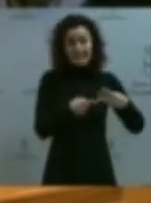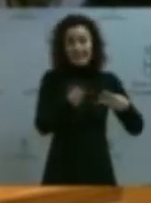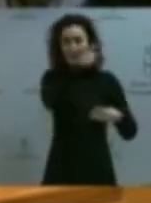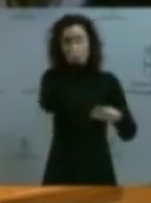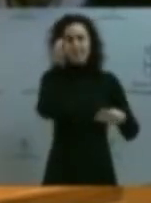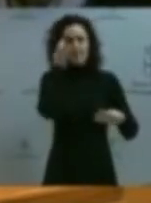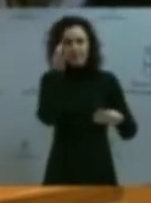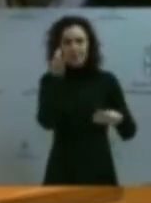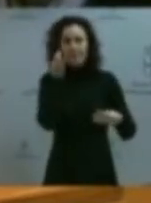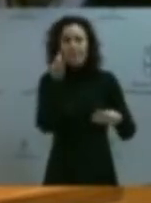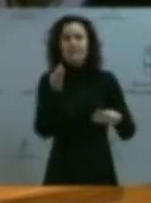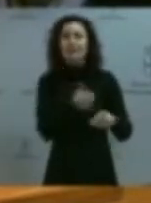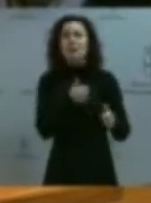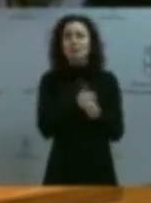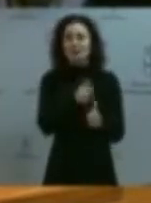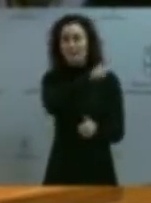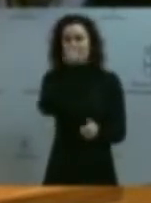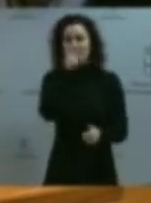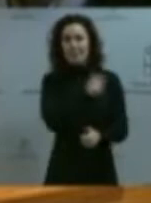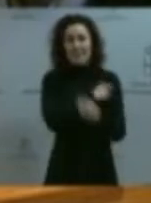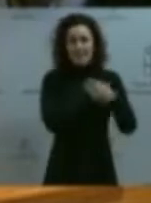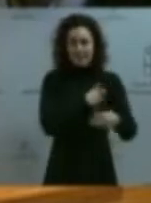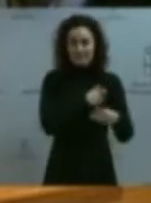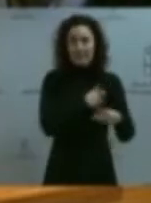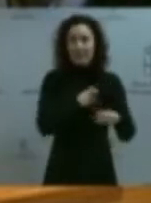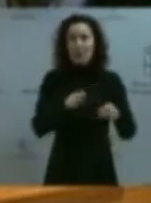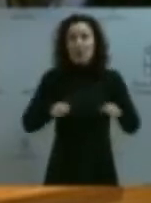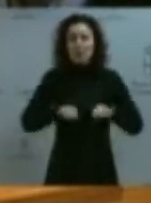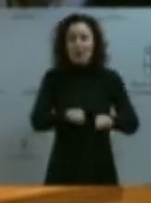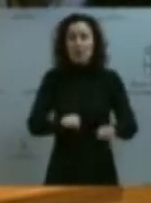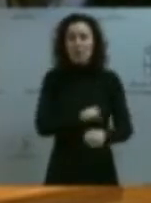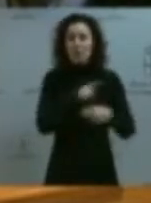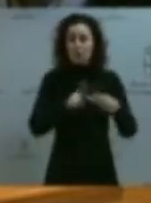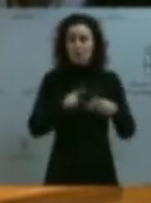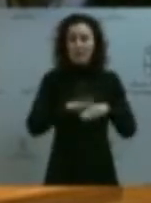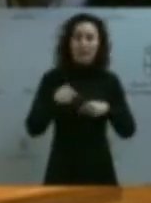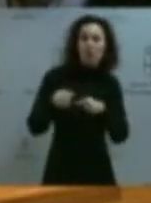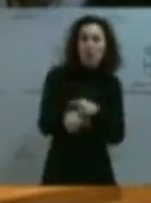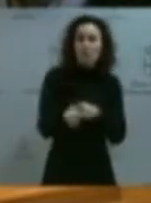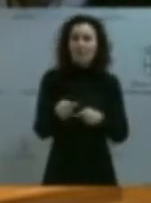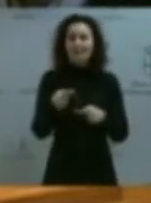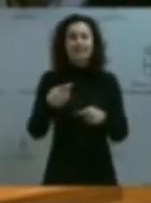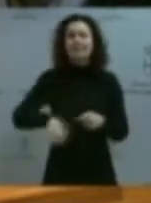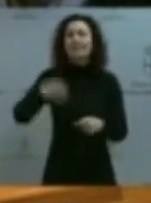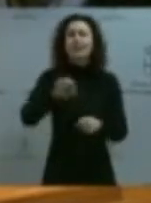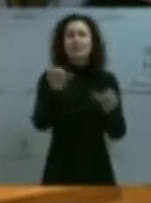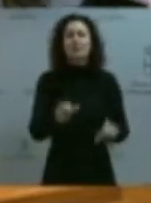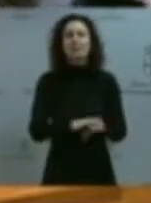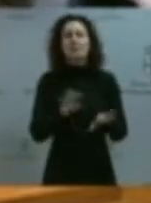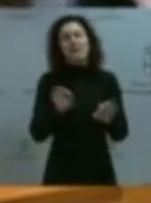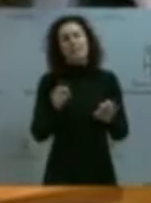todos los turnos, para todos los días. Eso es la única forma de afrontar la saturación. No vale que sean los profesionales los que estén sobrecargados. Gracias.